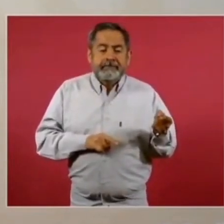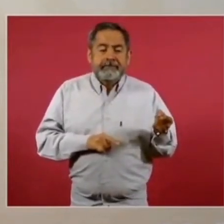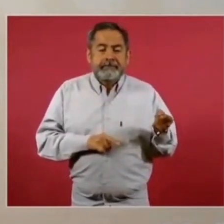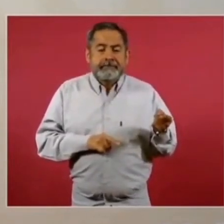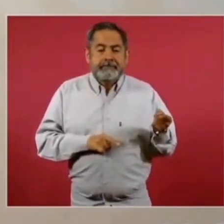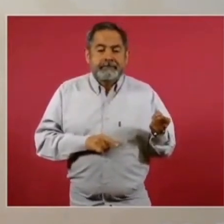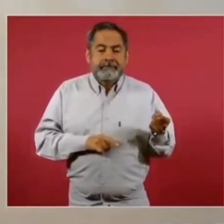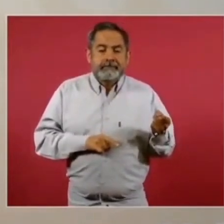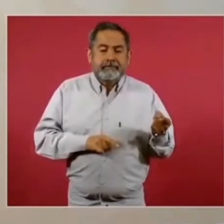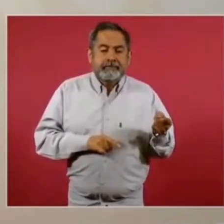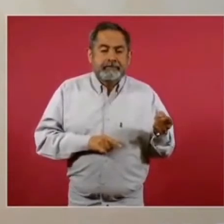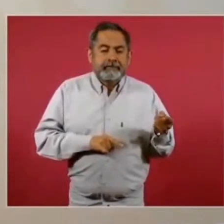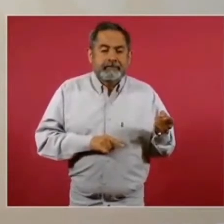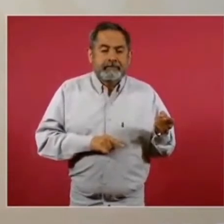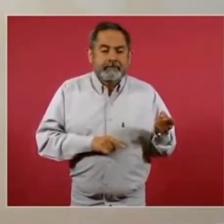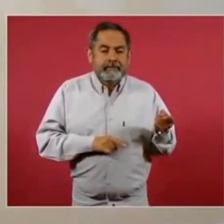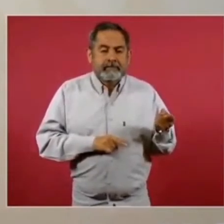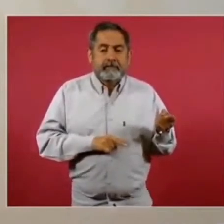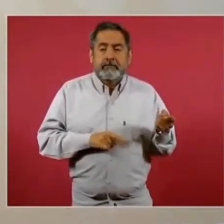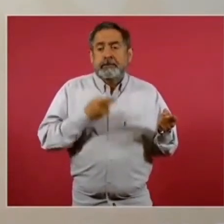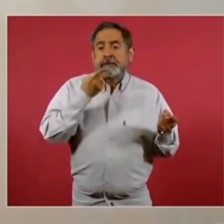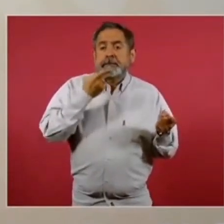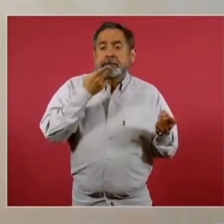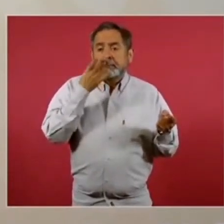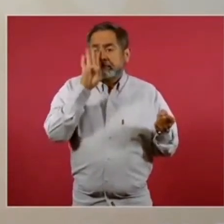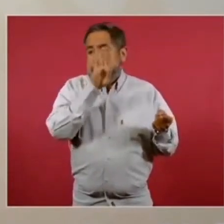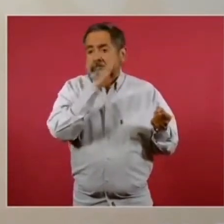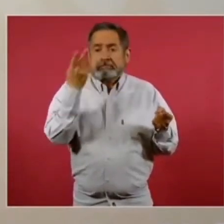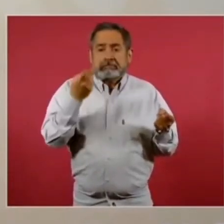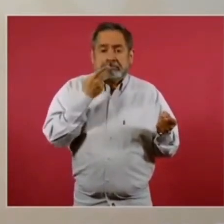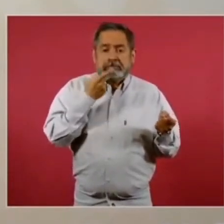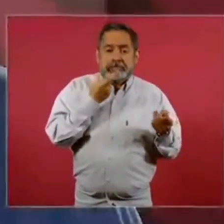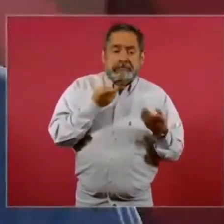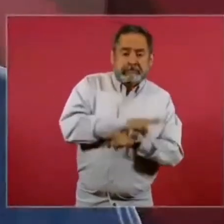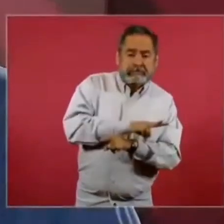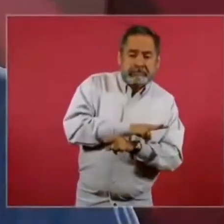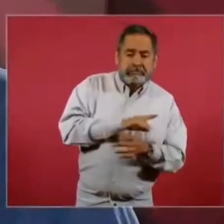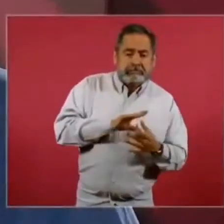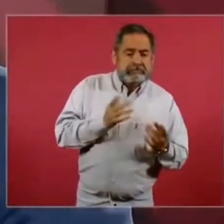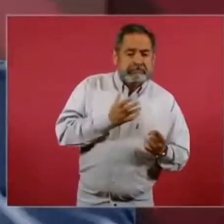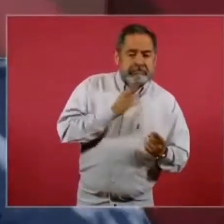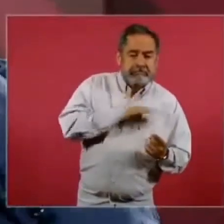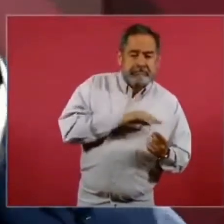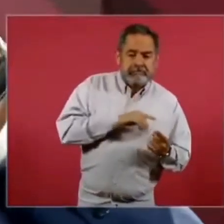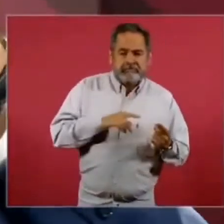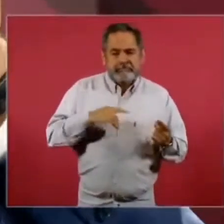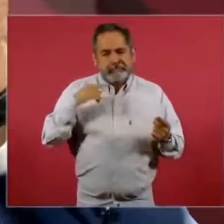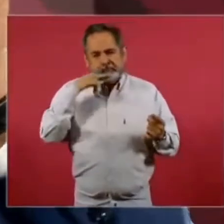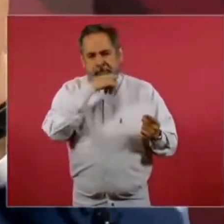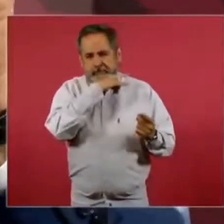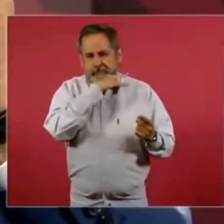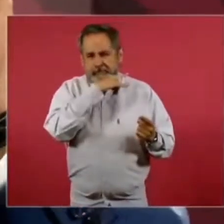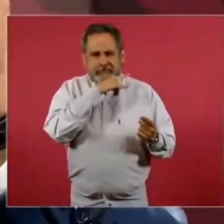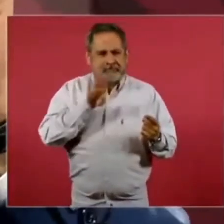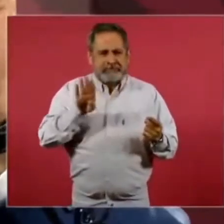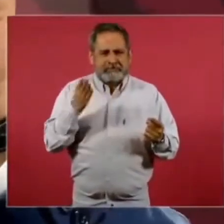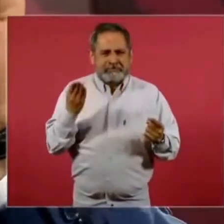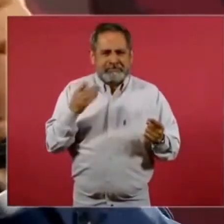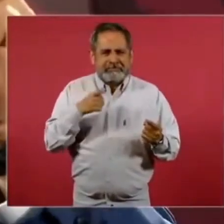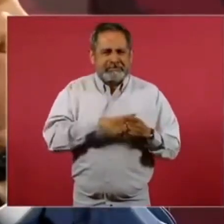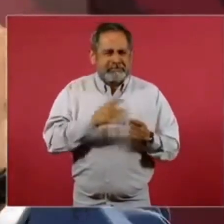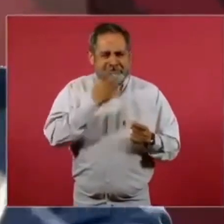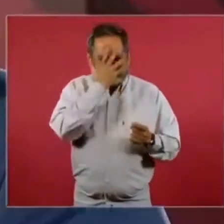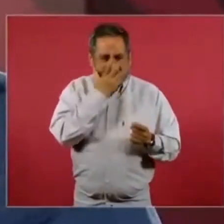hipócritas dicen una cosa y hacen otra es un doble discurso y una